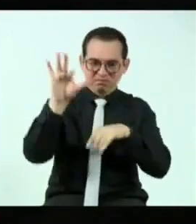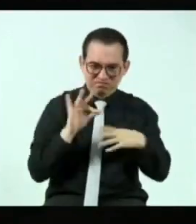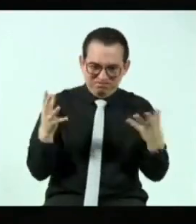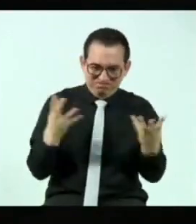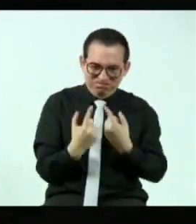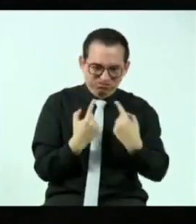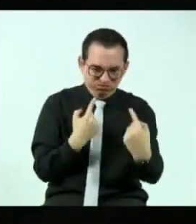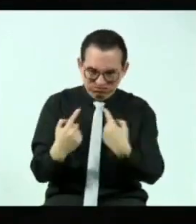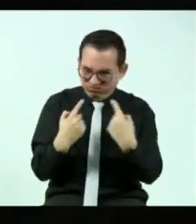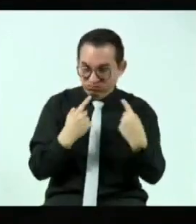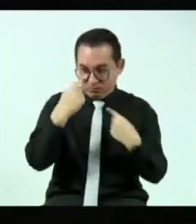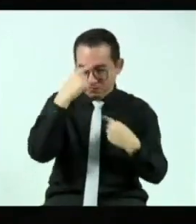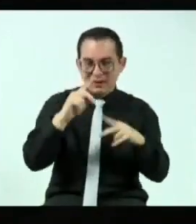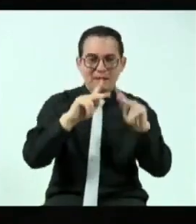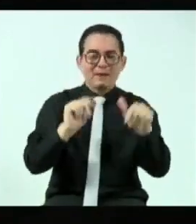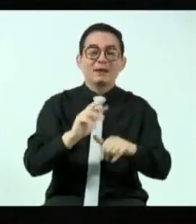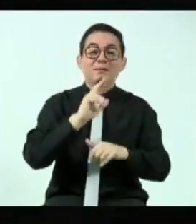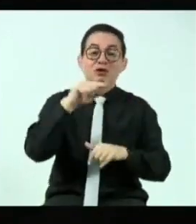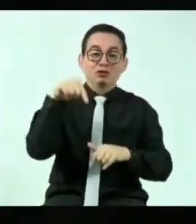todos anhelamos en Jalisco